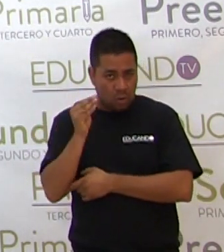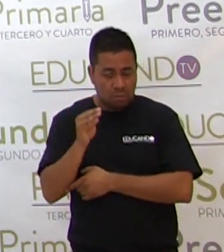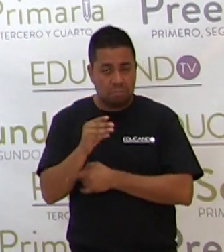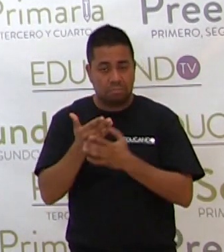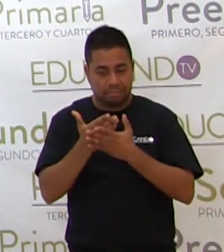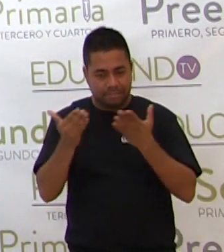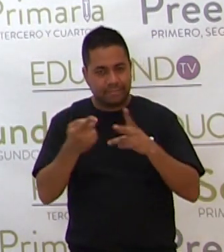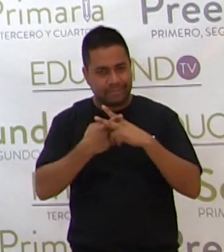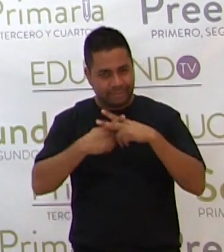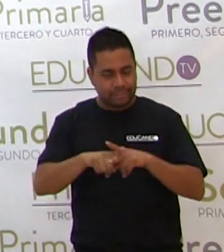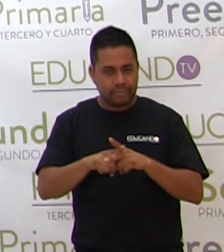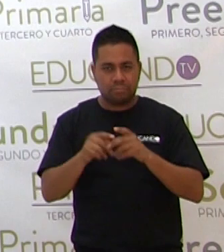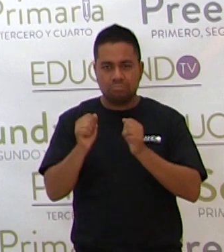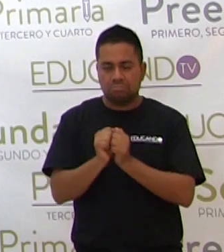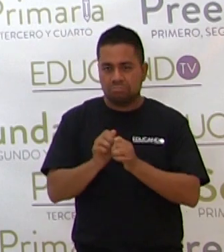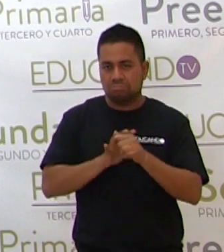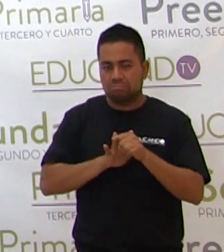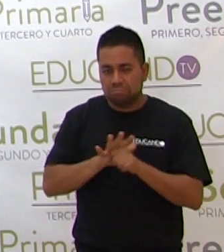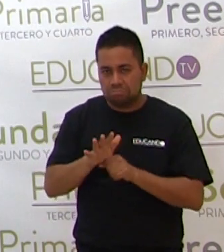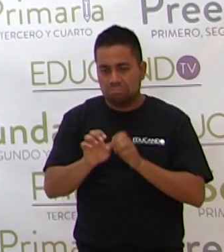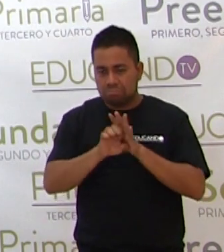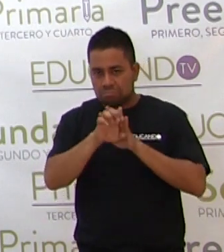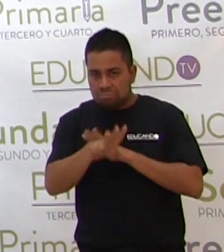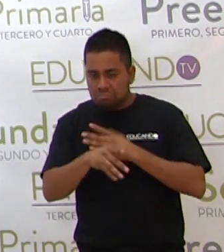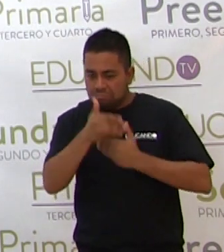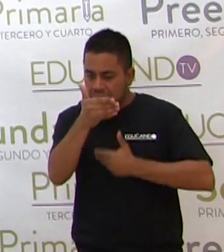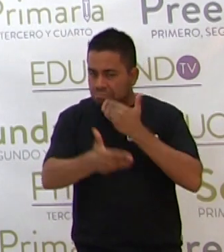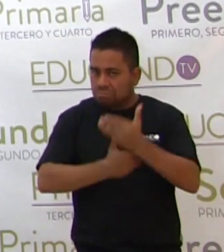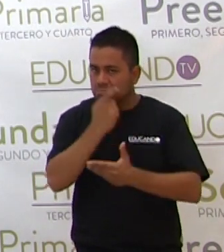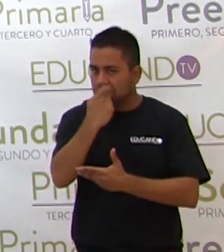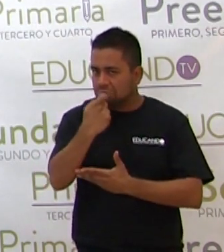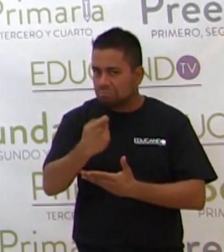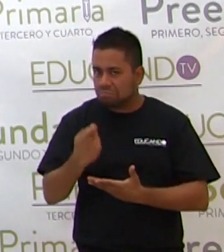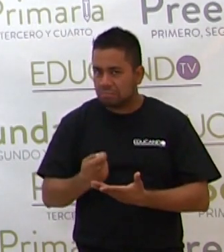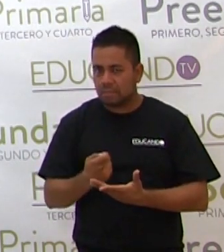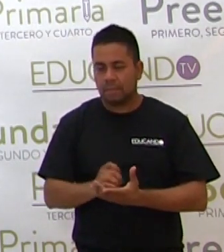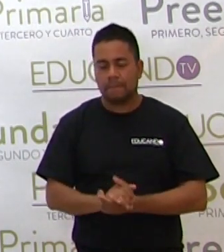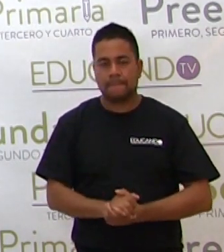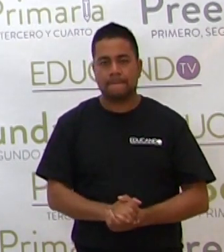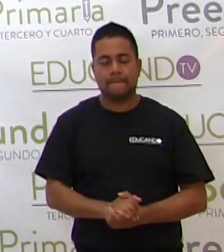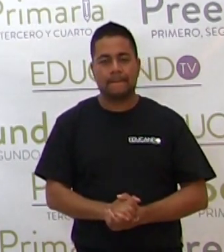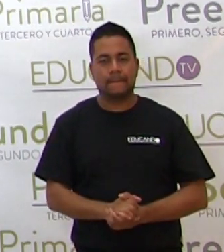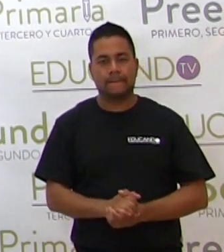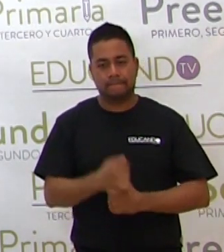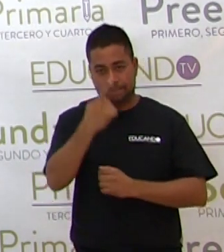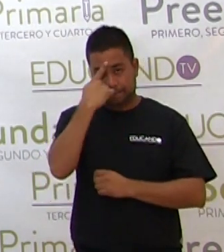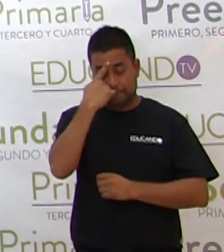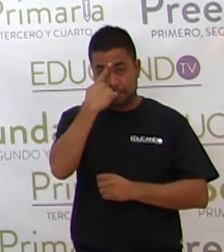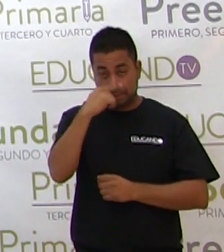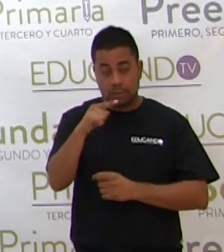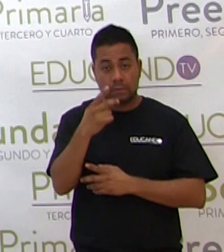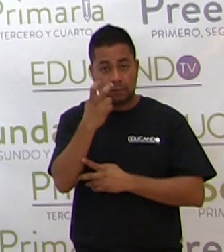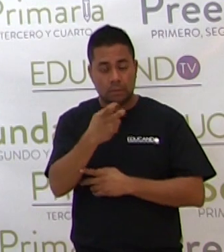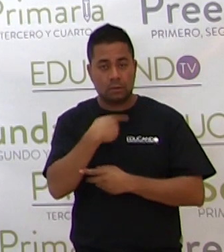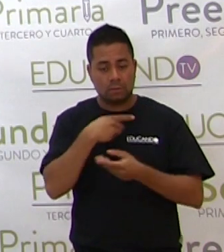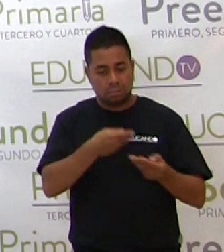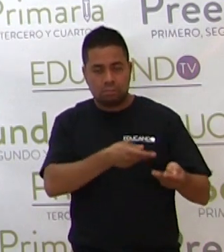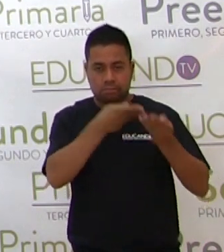rápidamente a cuáles seguirían estos procesos para eso les traje entonces